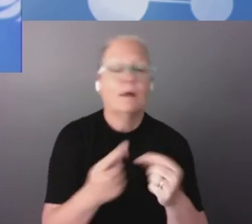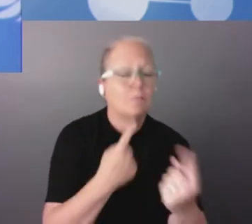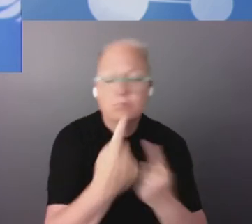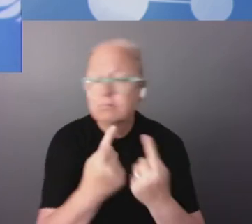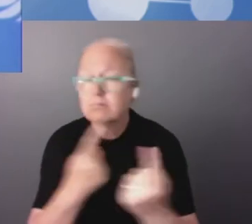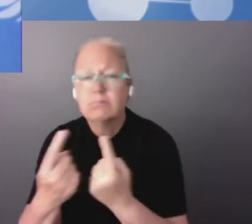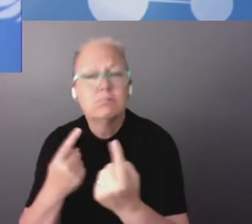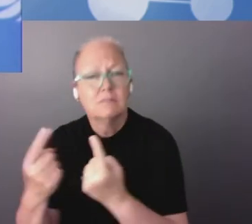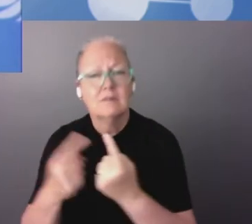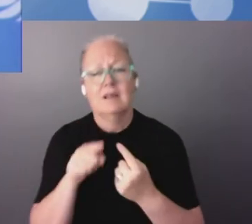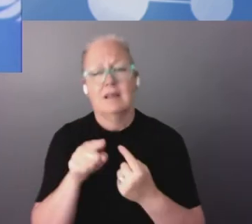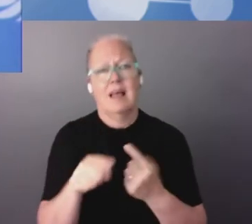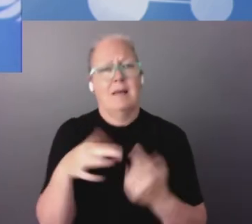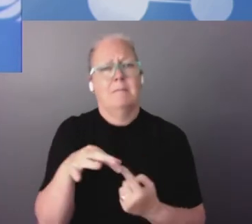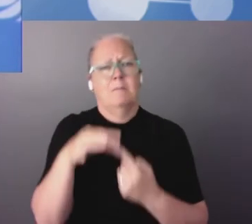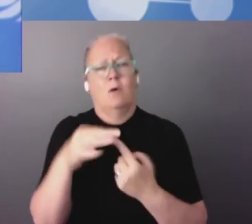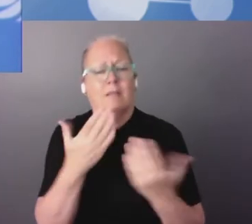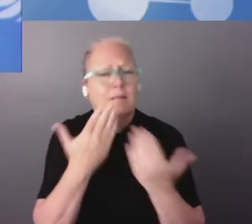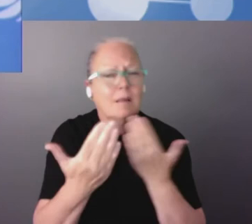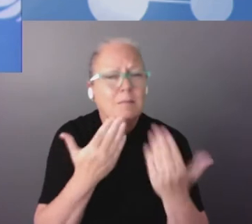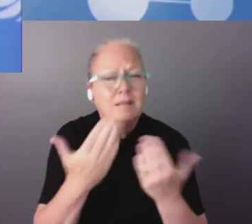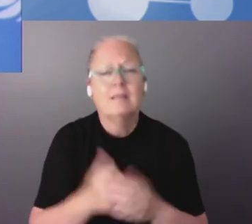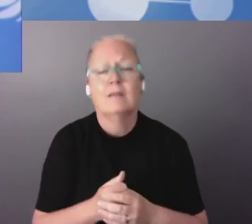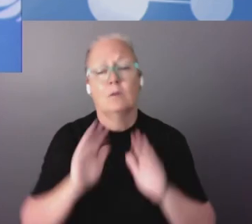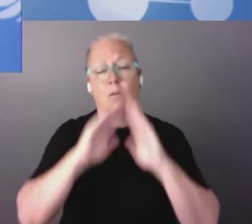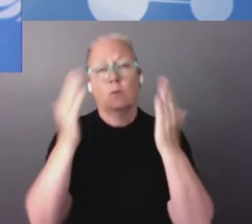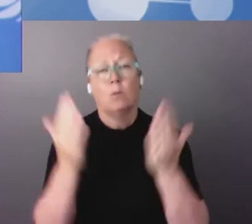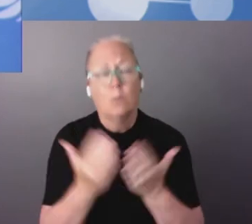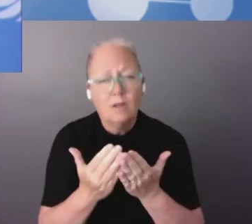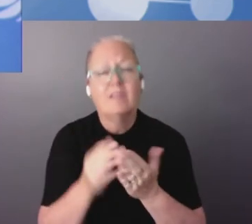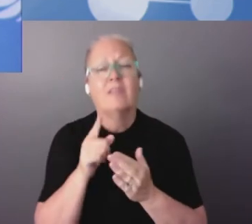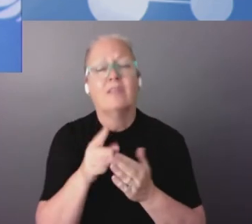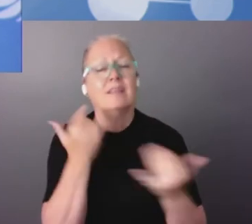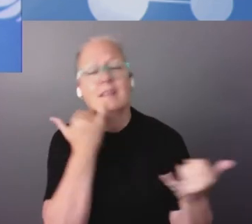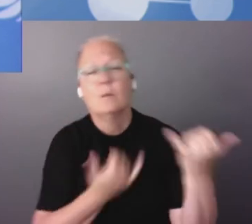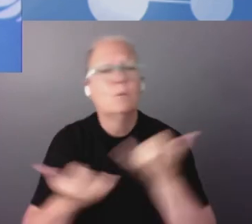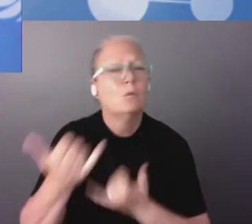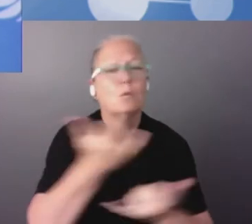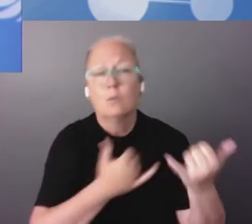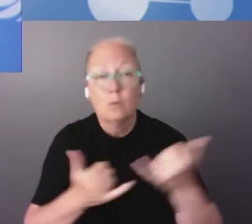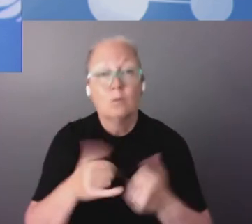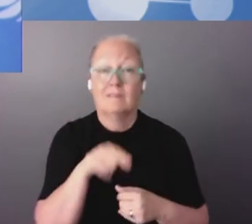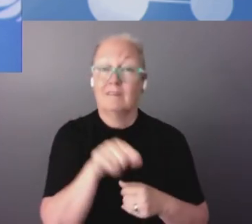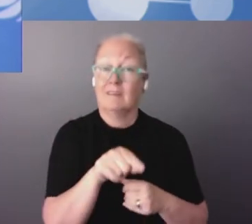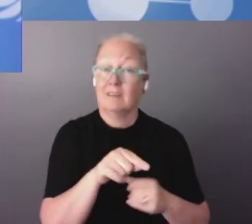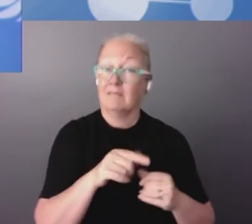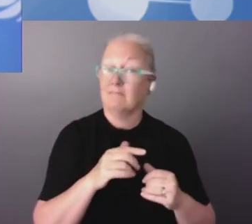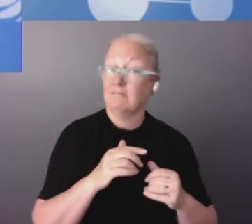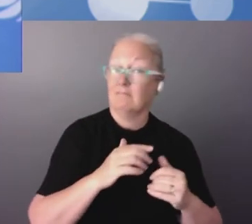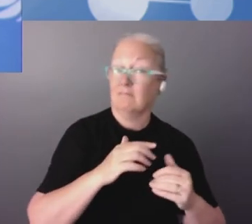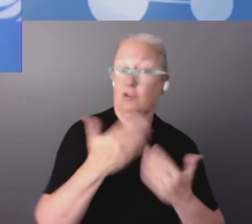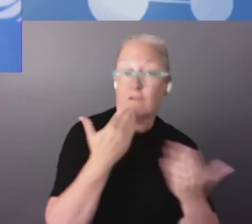sobrepasar la exclusión digital. Las Naciones Unidas en enero se encontrarán en